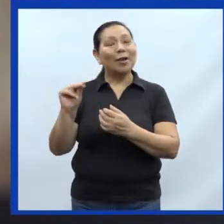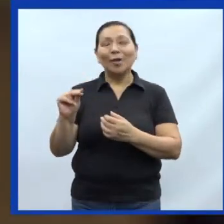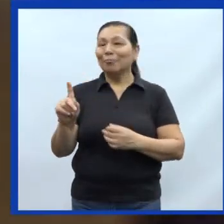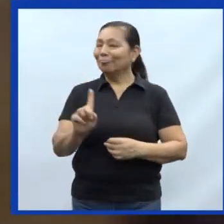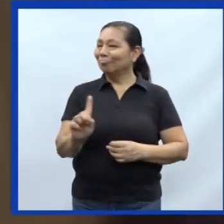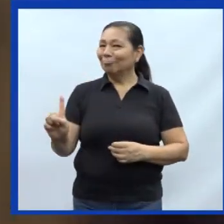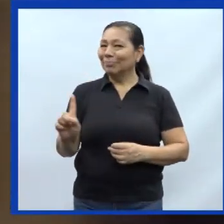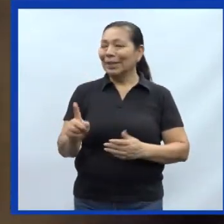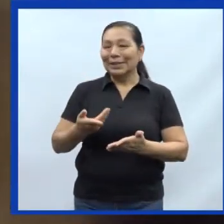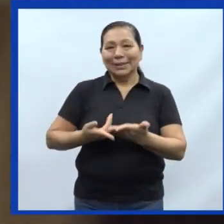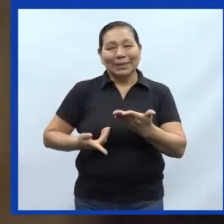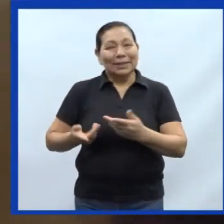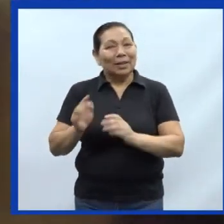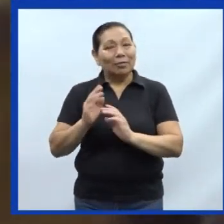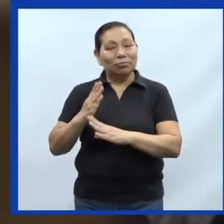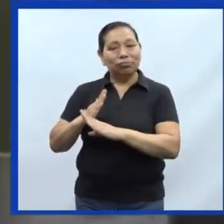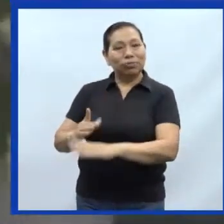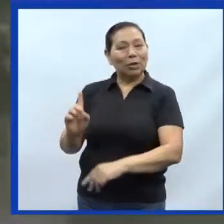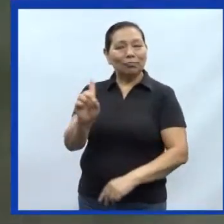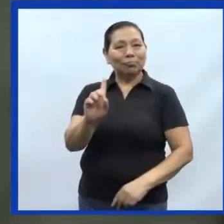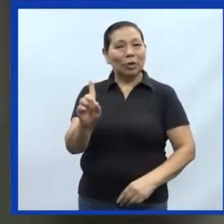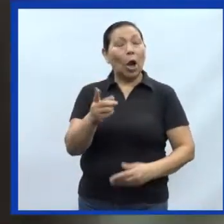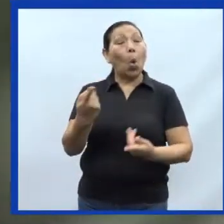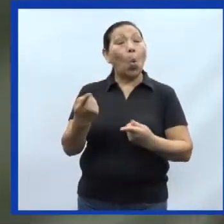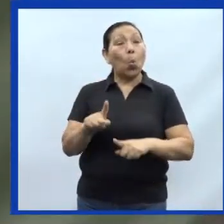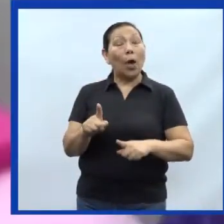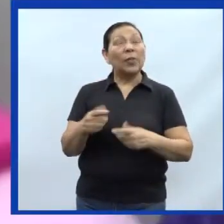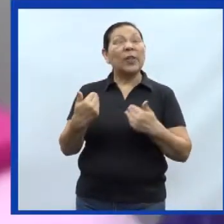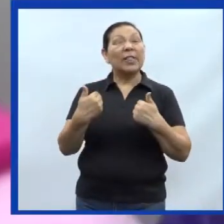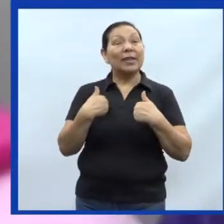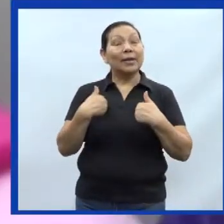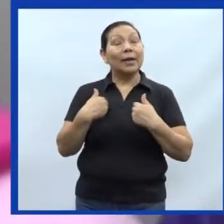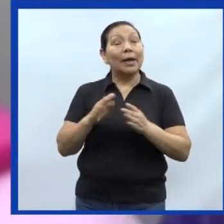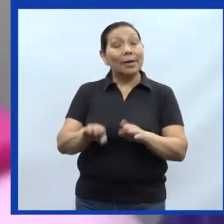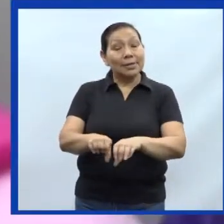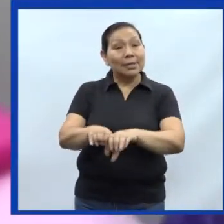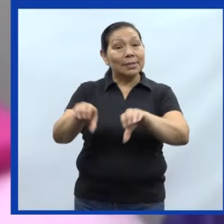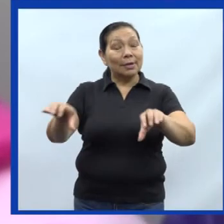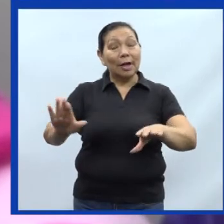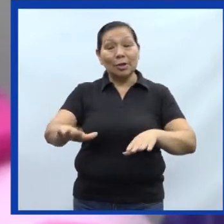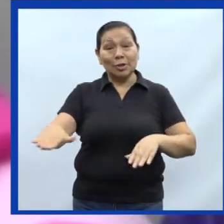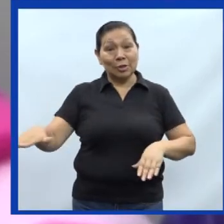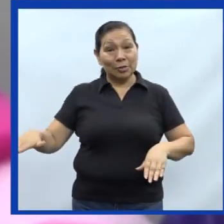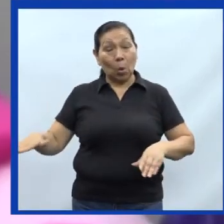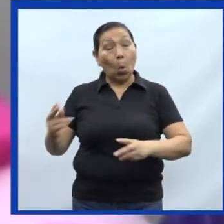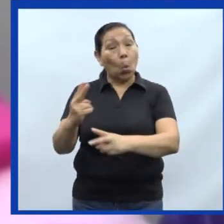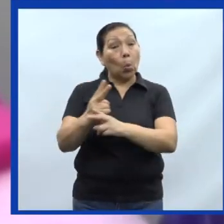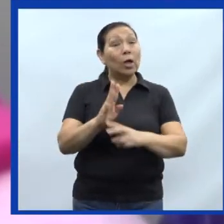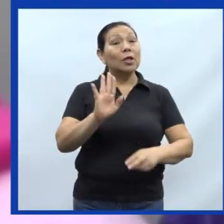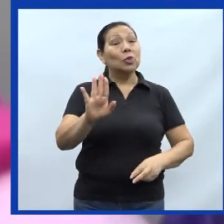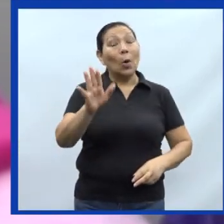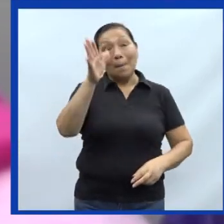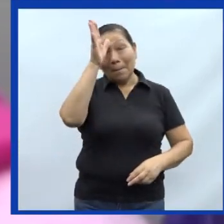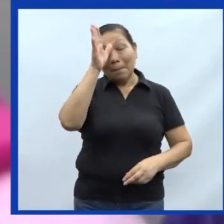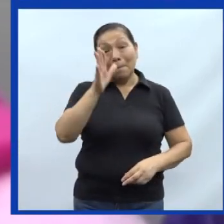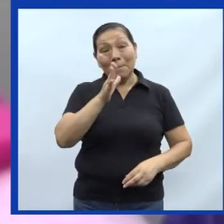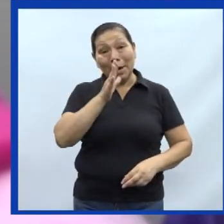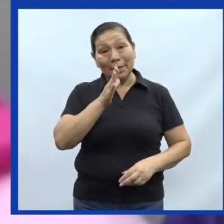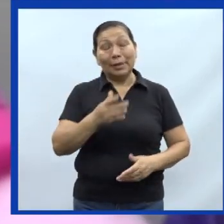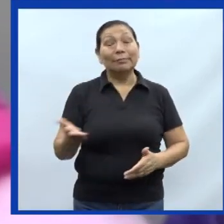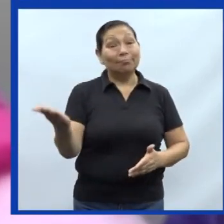actúe bajo criterios discriminatorios a la hora de decidir separar a menores de edad del cuidado de sus padres.